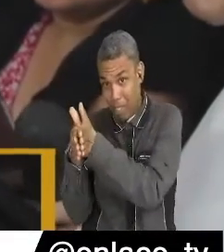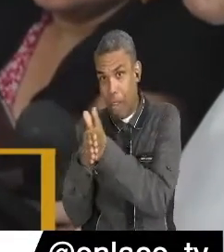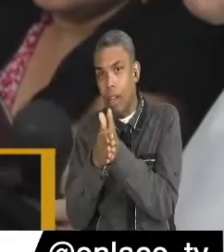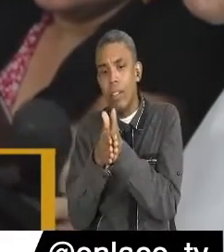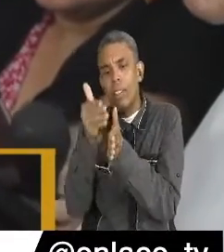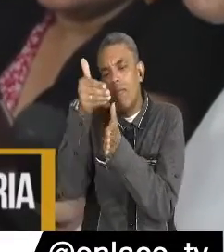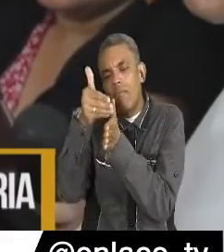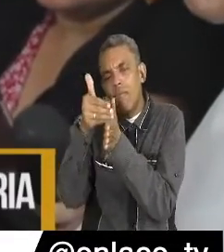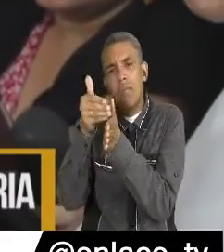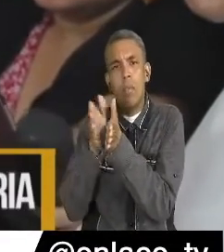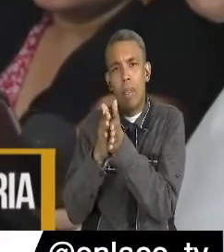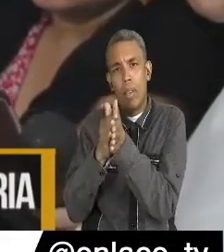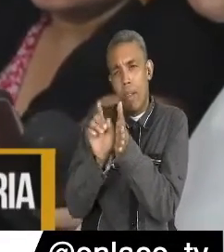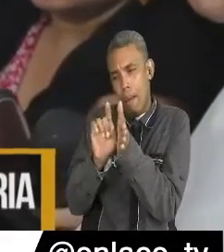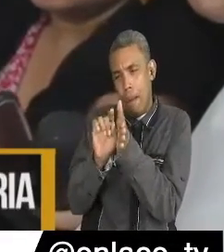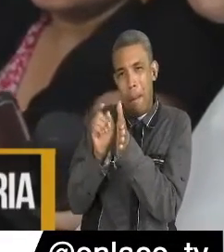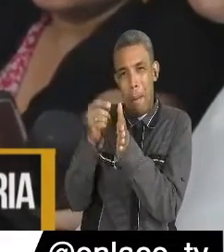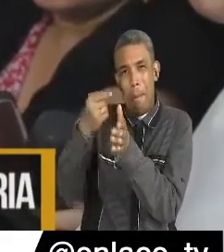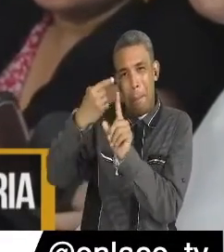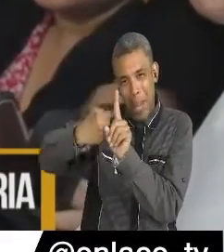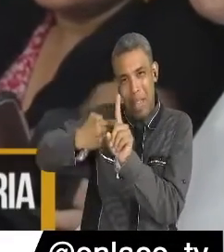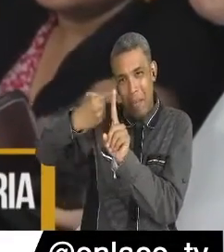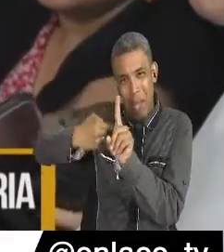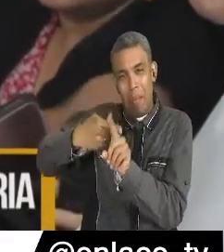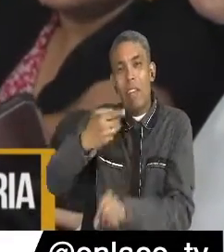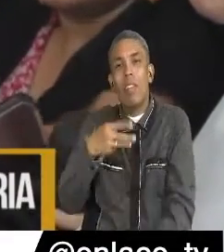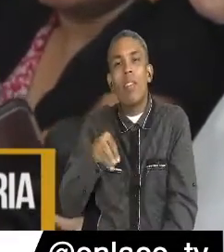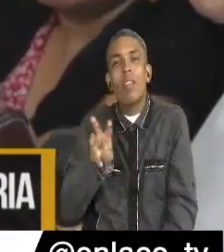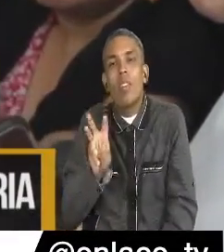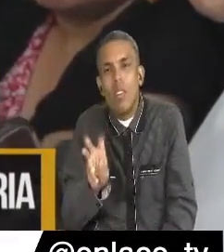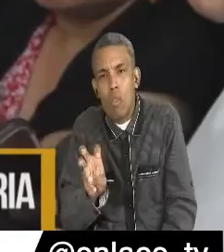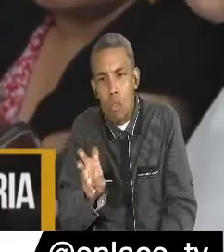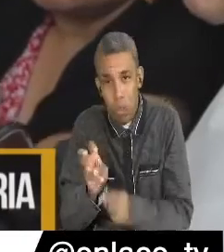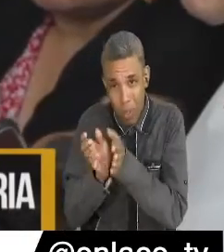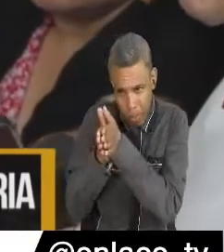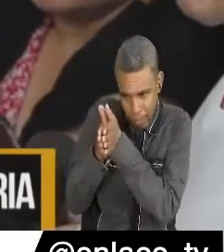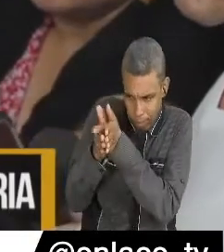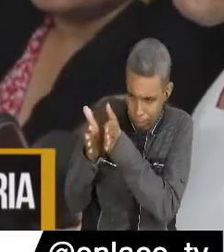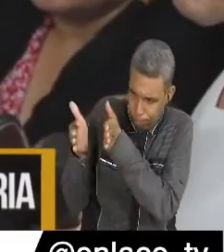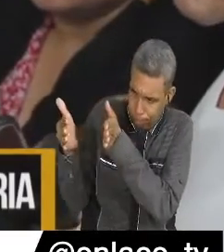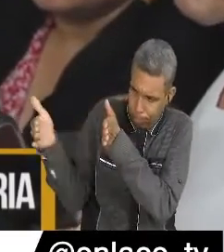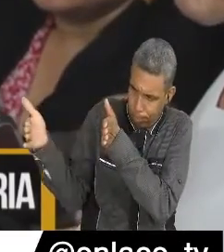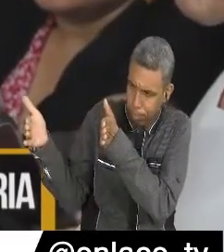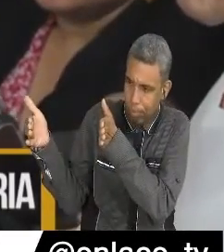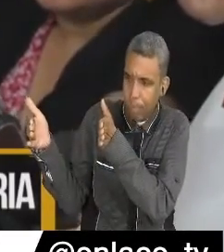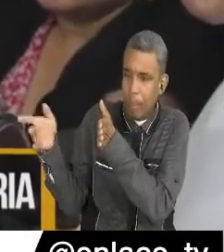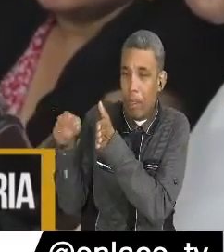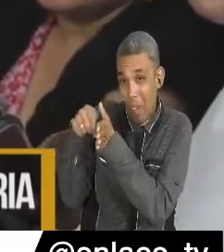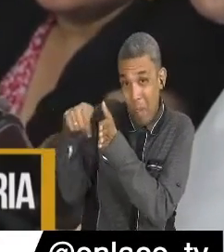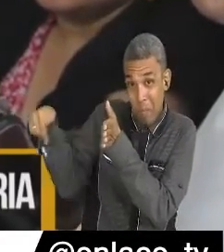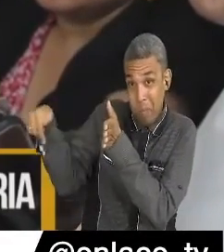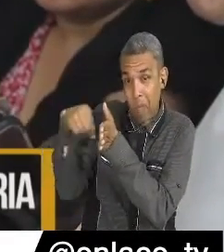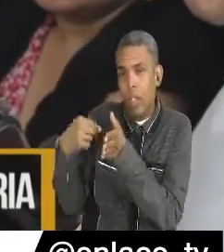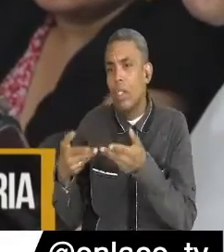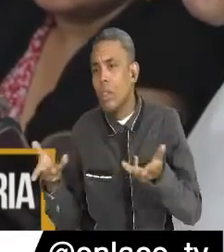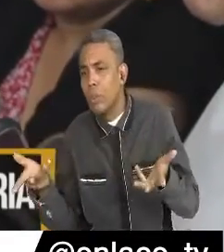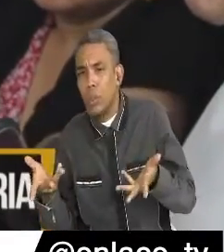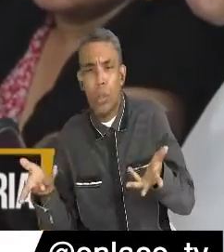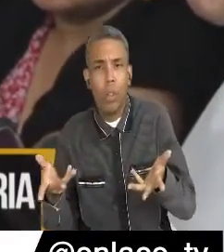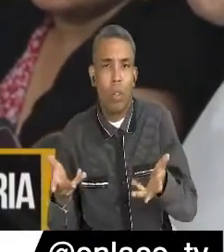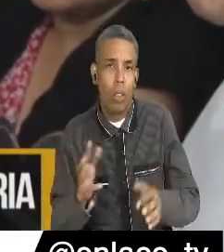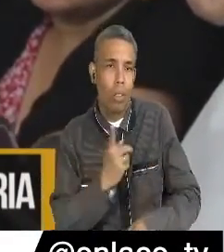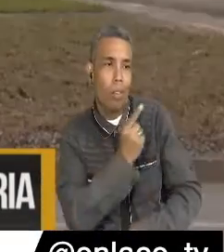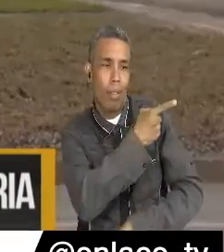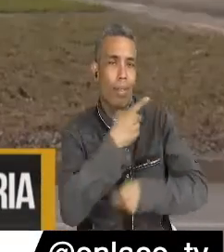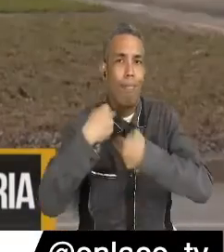buscar un nuevo sitio, no solo buscar, sino deberá estar implementado el nuevo sitio de disposición final